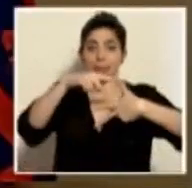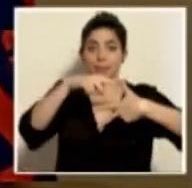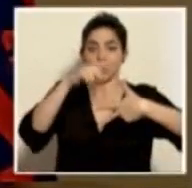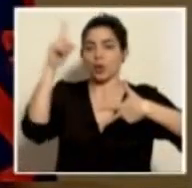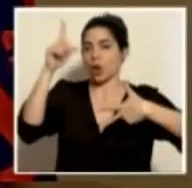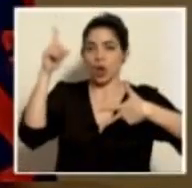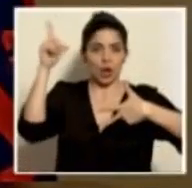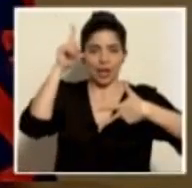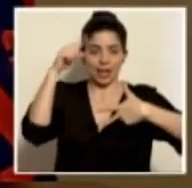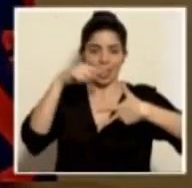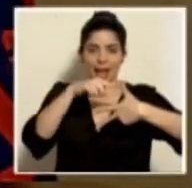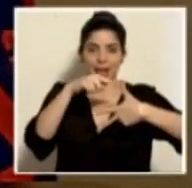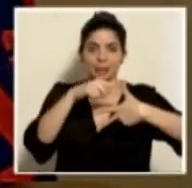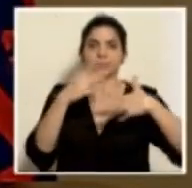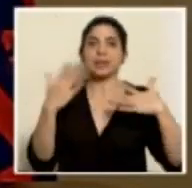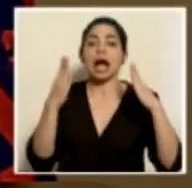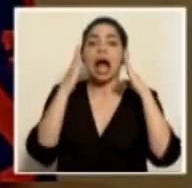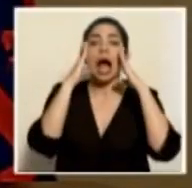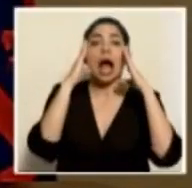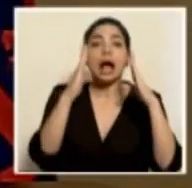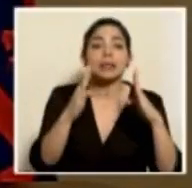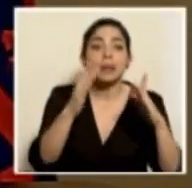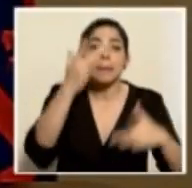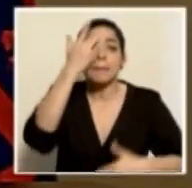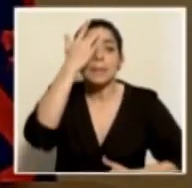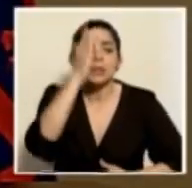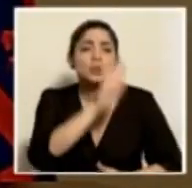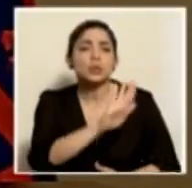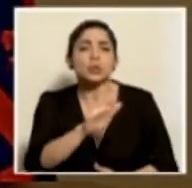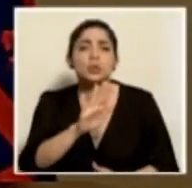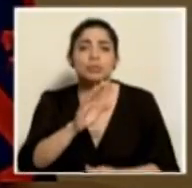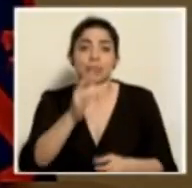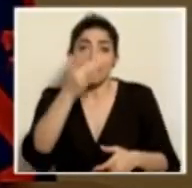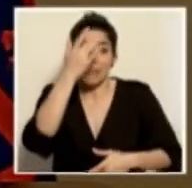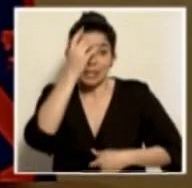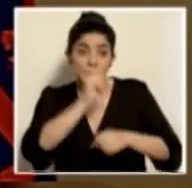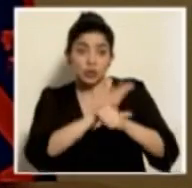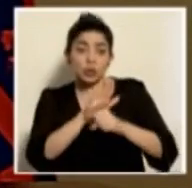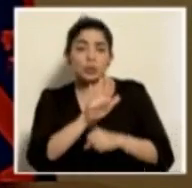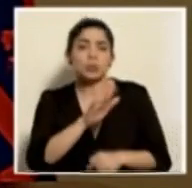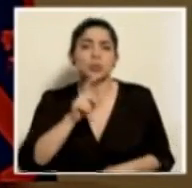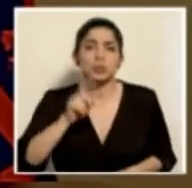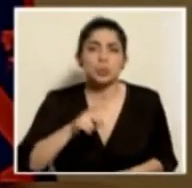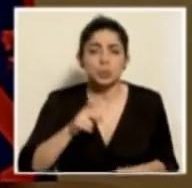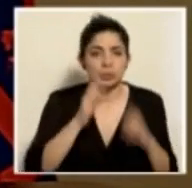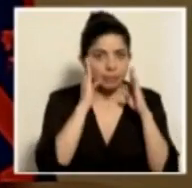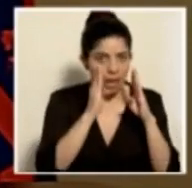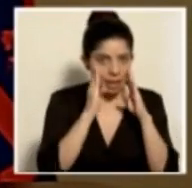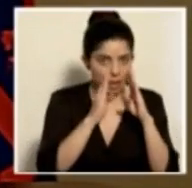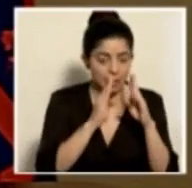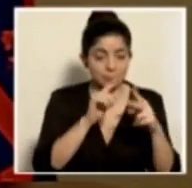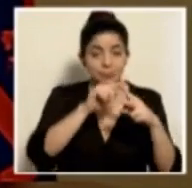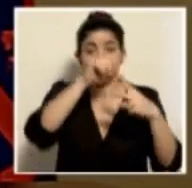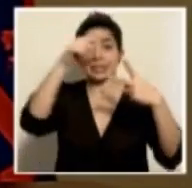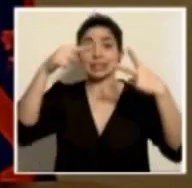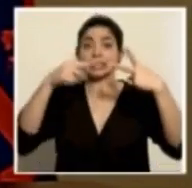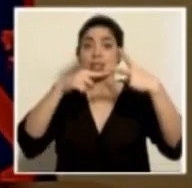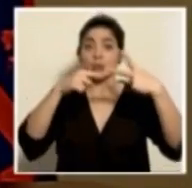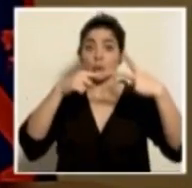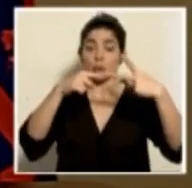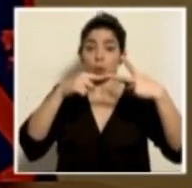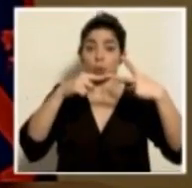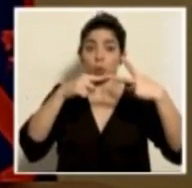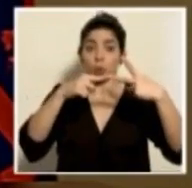obvia es atender las necesidades de los pacientes COVID-19. El segundo objetivo es, en